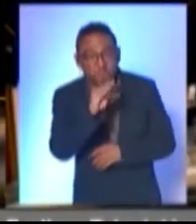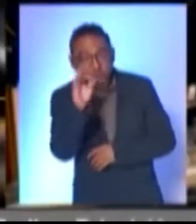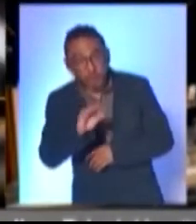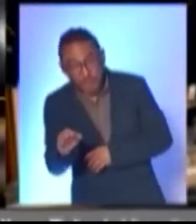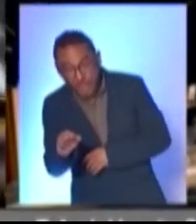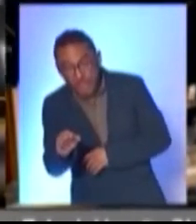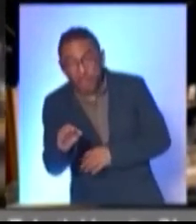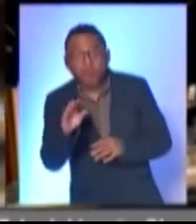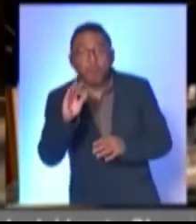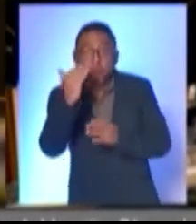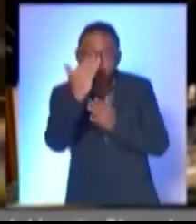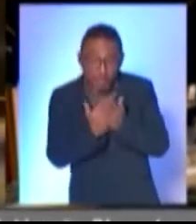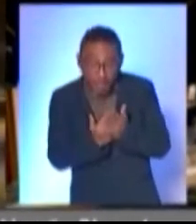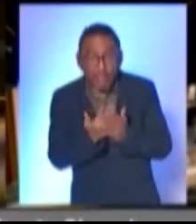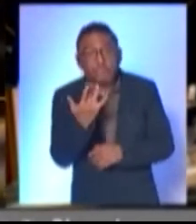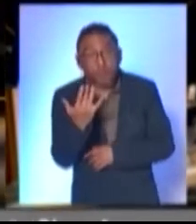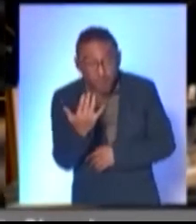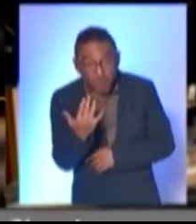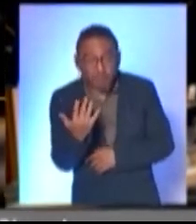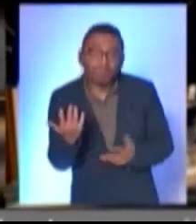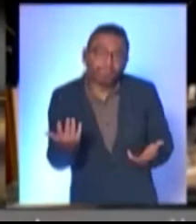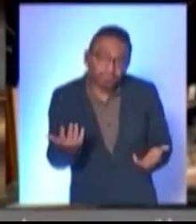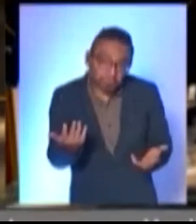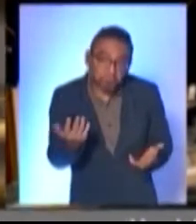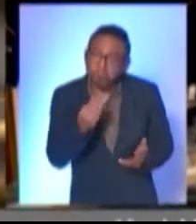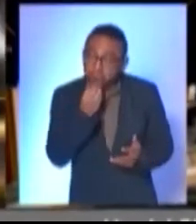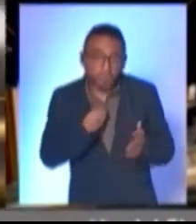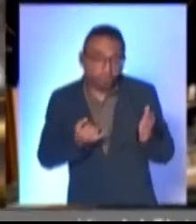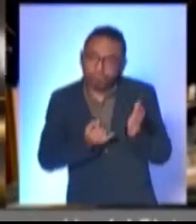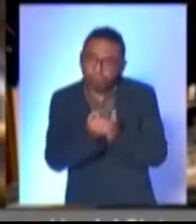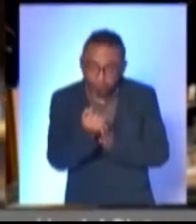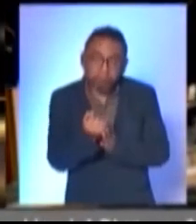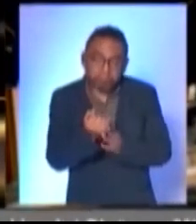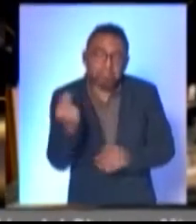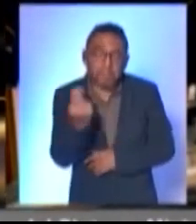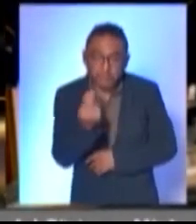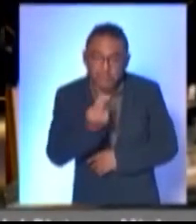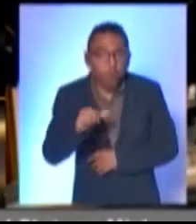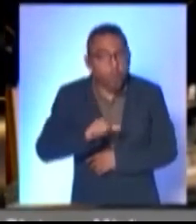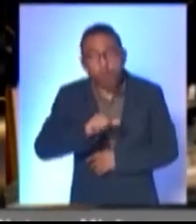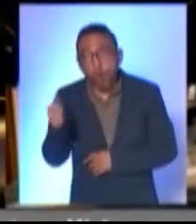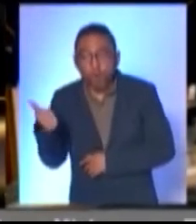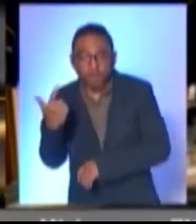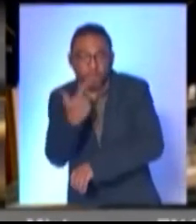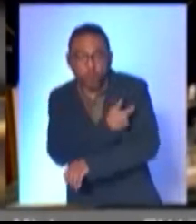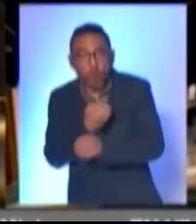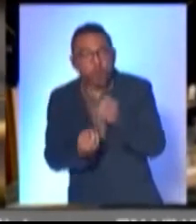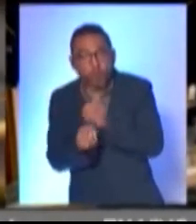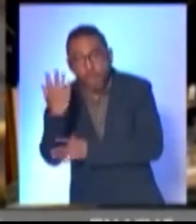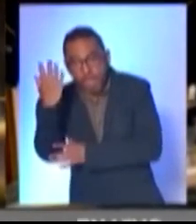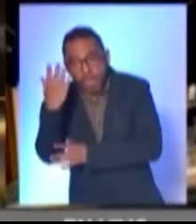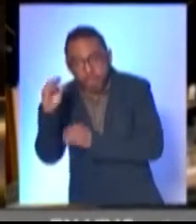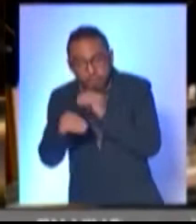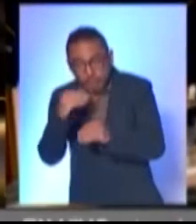90% se fuera al 50%, entonces ahí es donde se decidiría, necesitamos una nueva versión de la vacuna que ataque